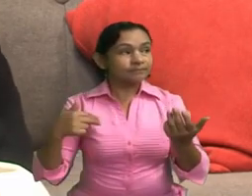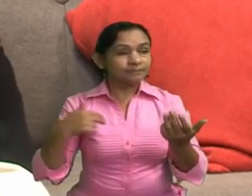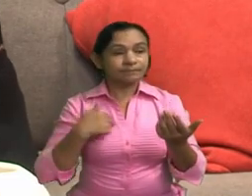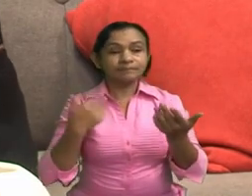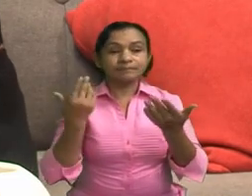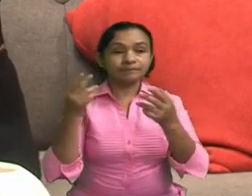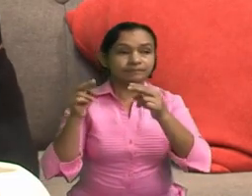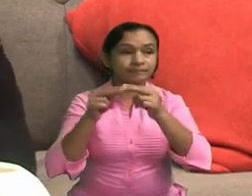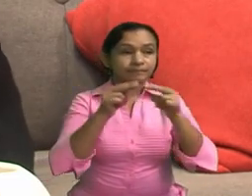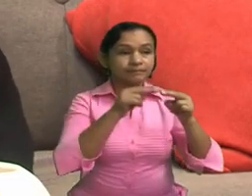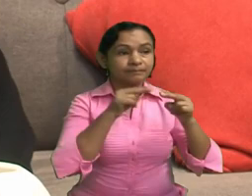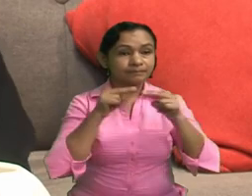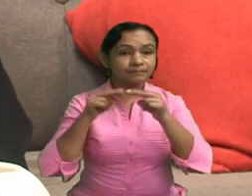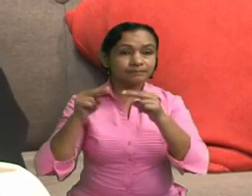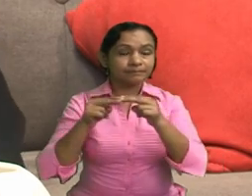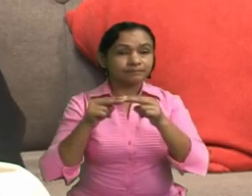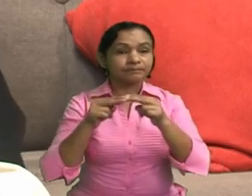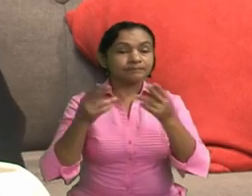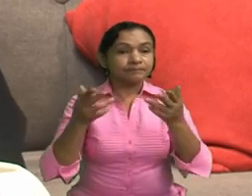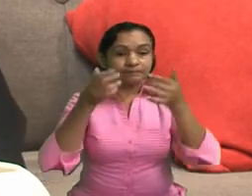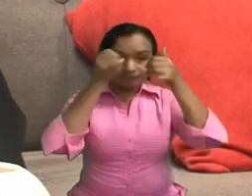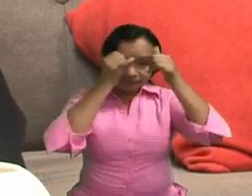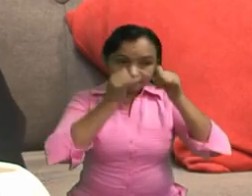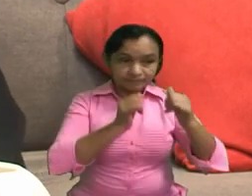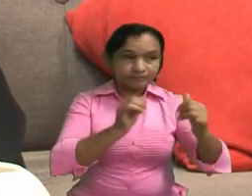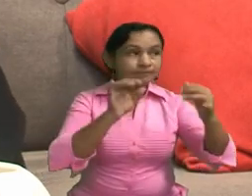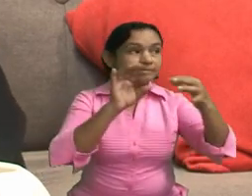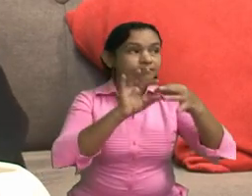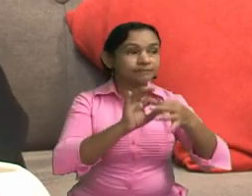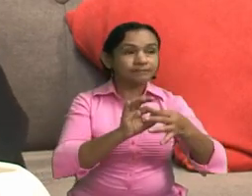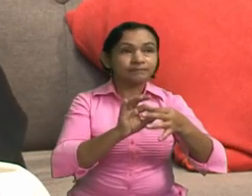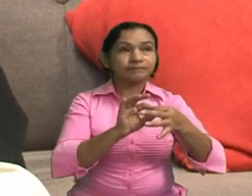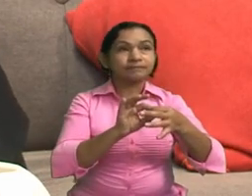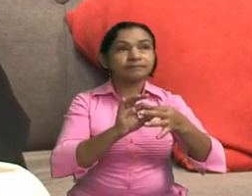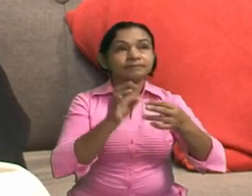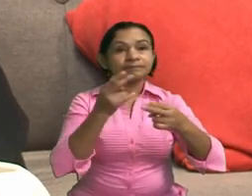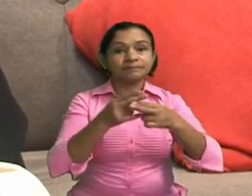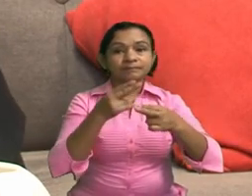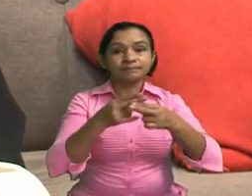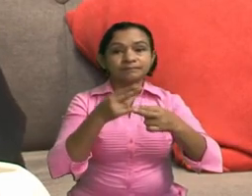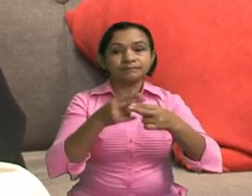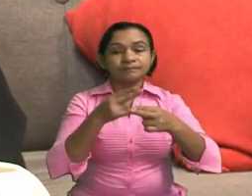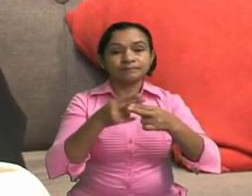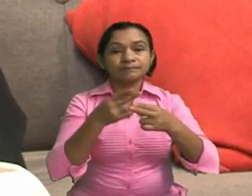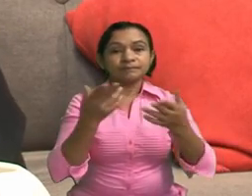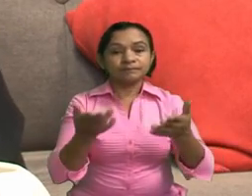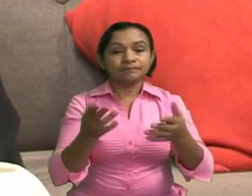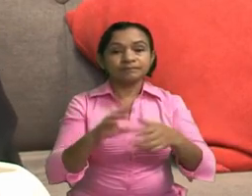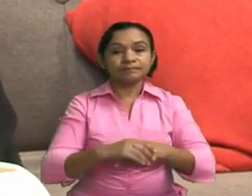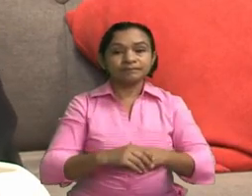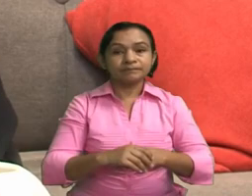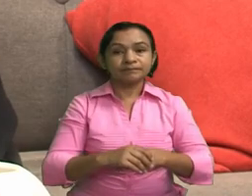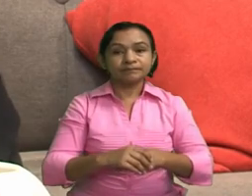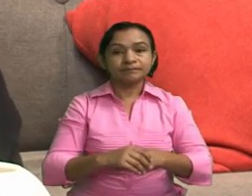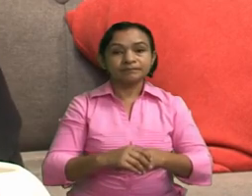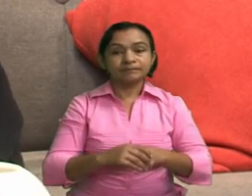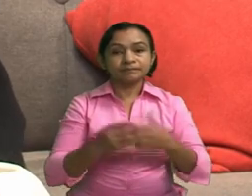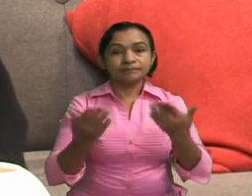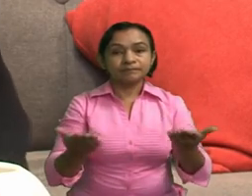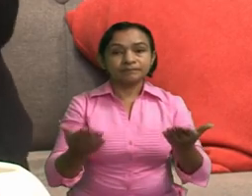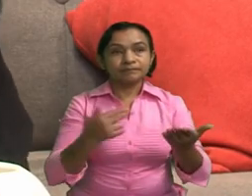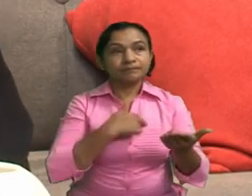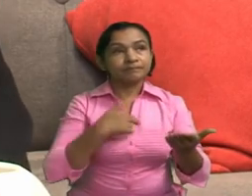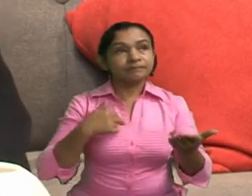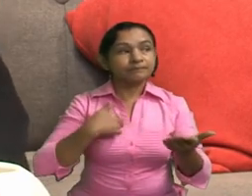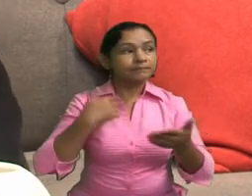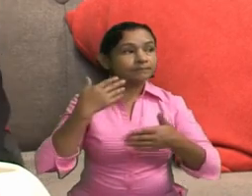en armonía del árbol, uh-huh, con el ganado, ¿ya? Uh-huh. Lo que le llamamos también silvopastoriles. Ya. Entonces, en